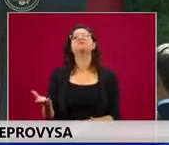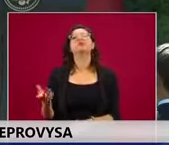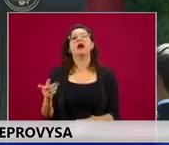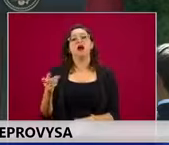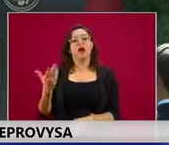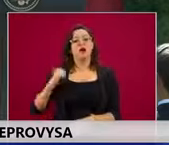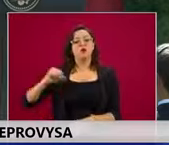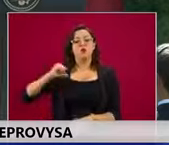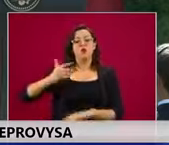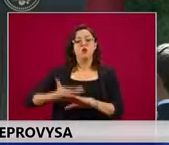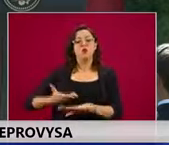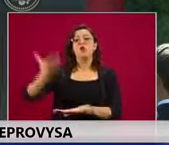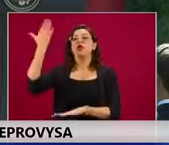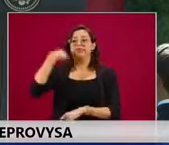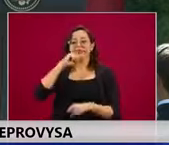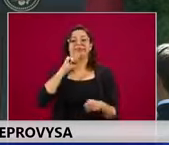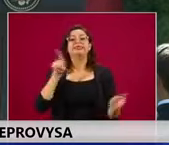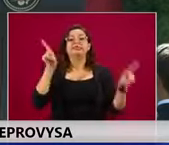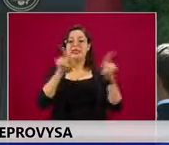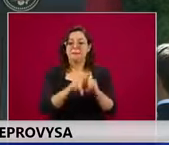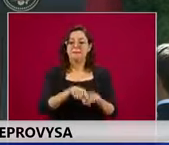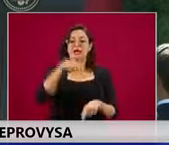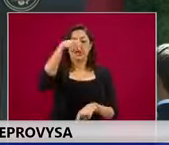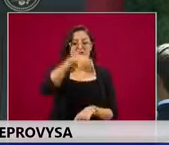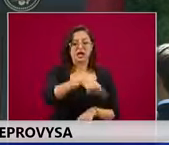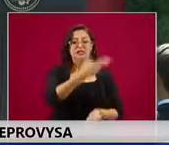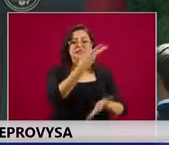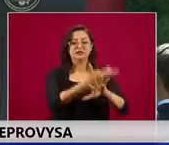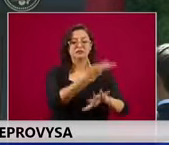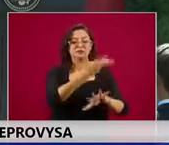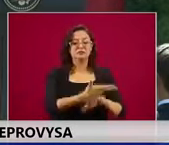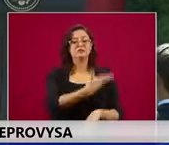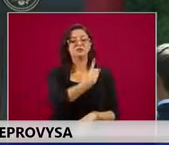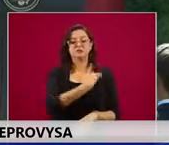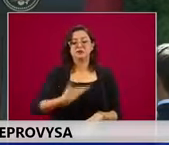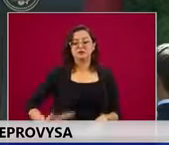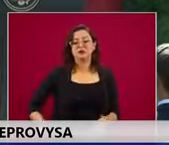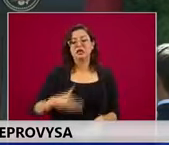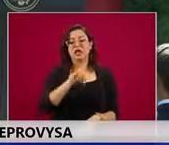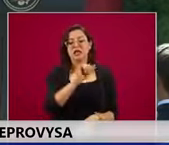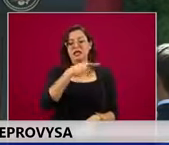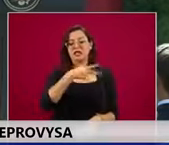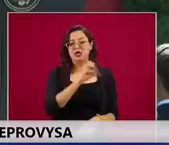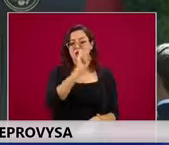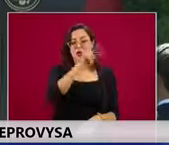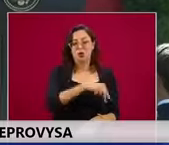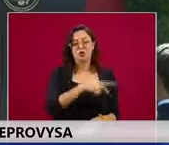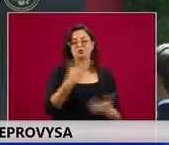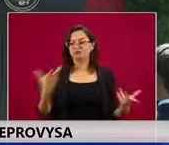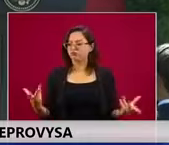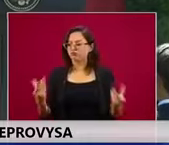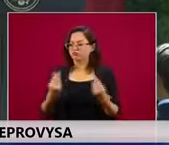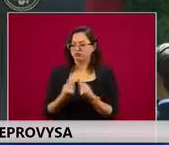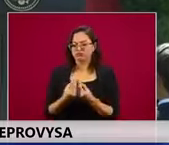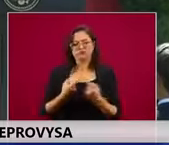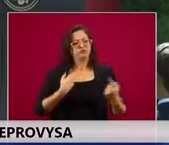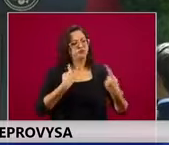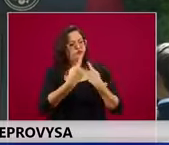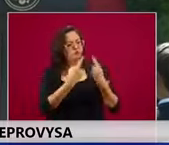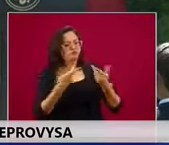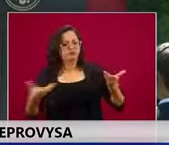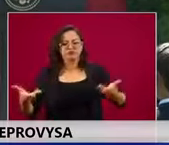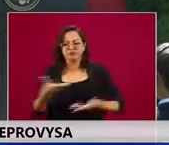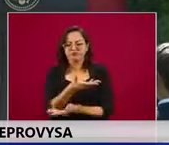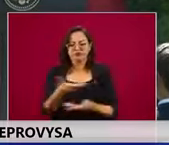recibido Andrés Manuel López Obrador de una manera, pues, como un gran jefe de Estado, etcétera,